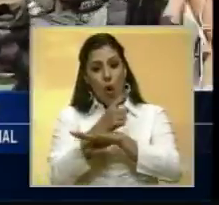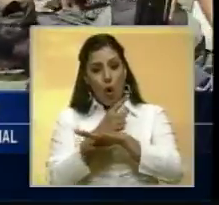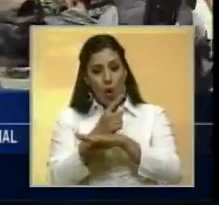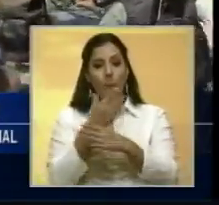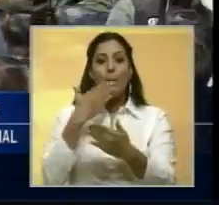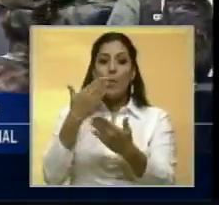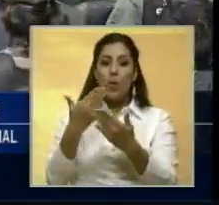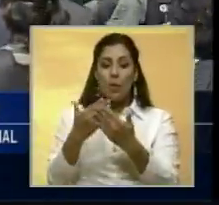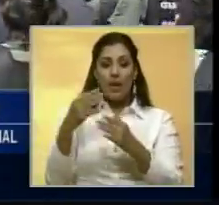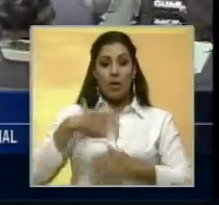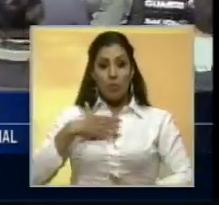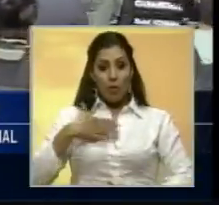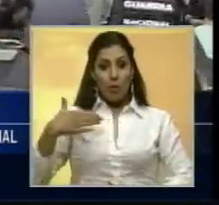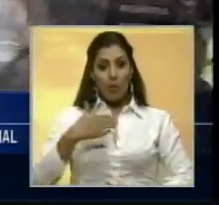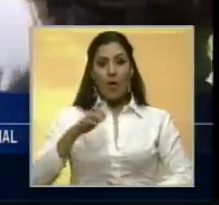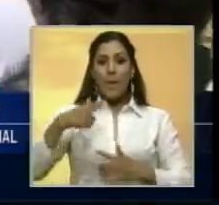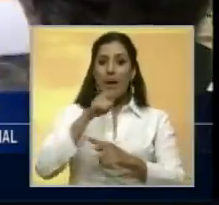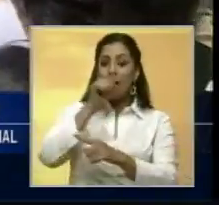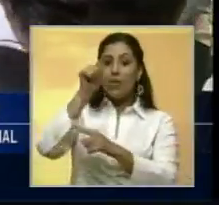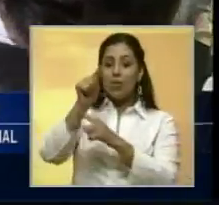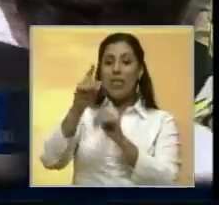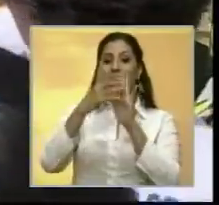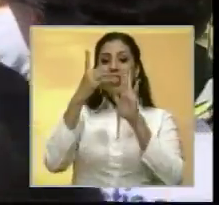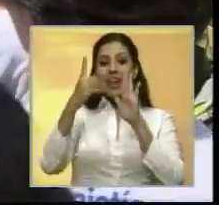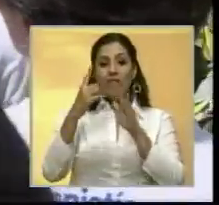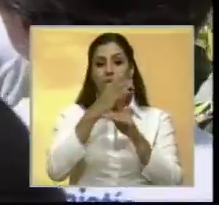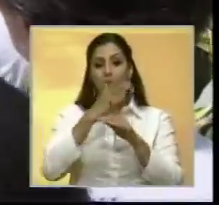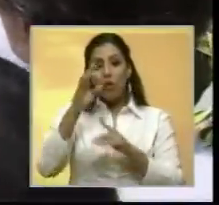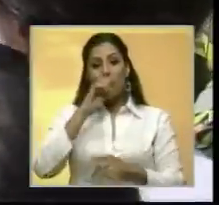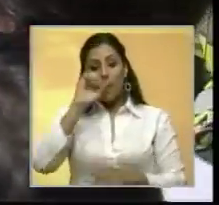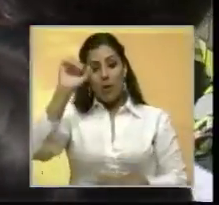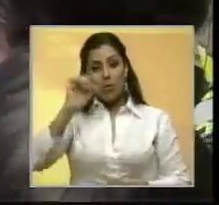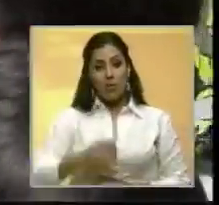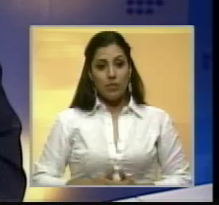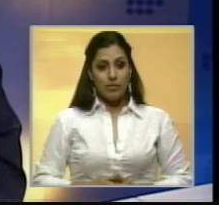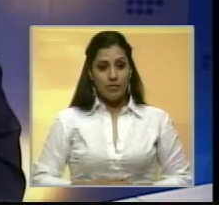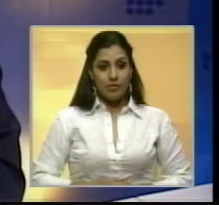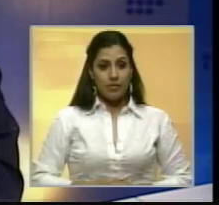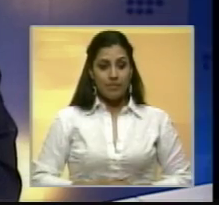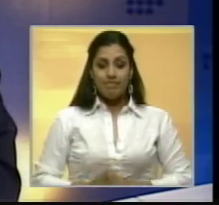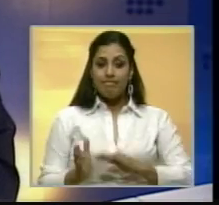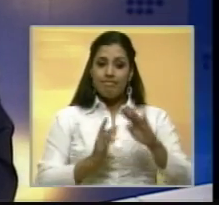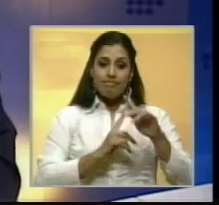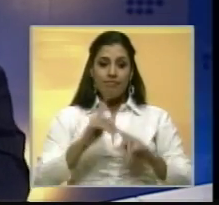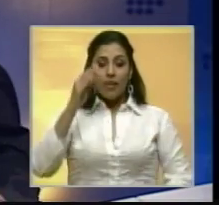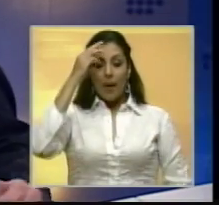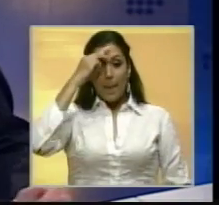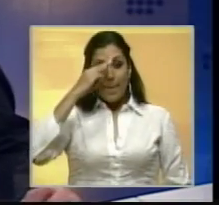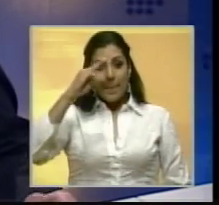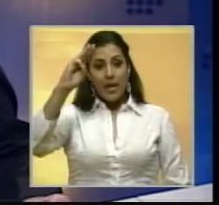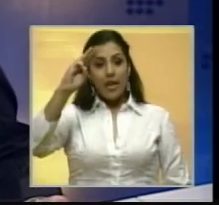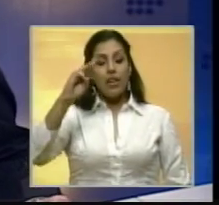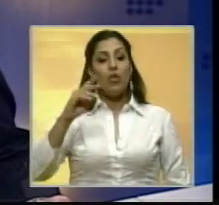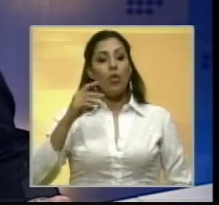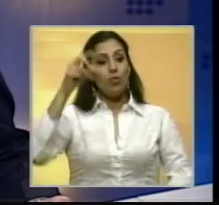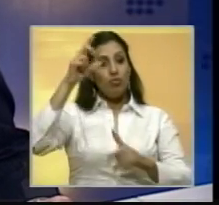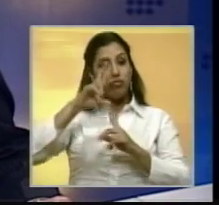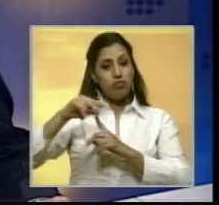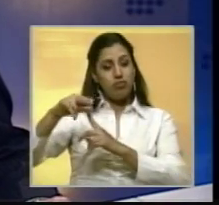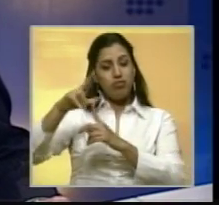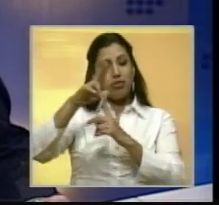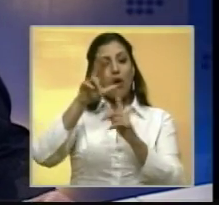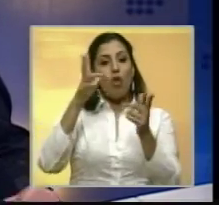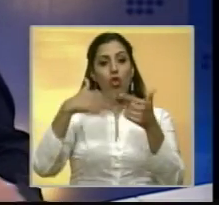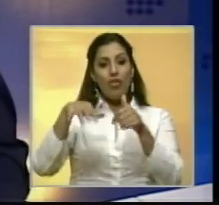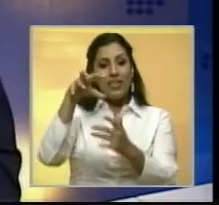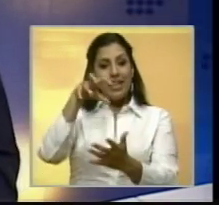planteadas por la Mesa de la Unidad para exigir su derecho al revocatorio presidencial. En México, la tormenta tropical Newton tocó tierra